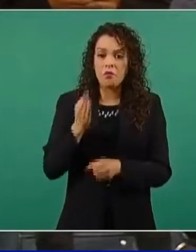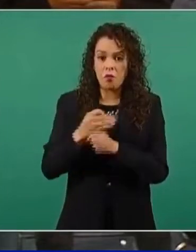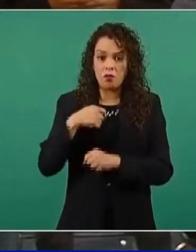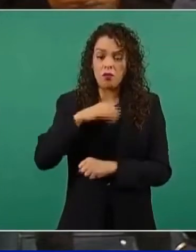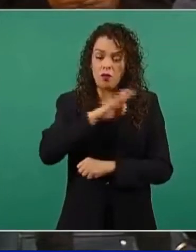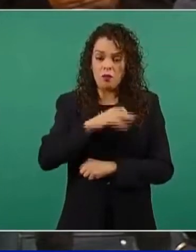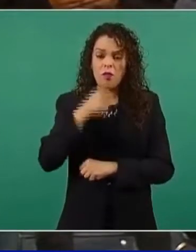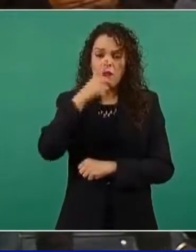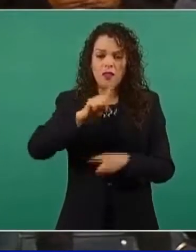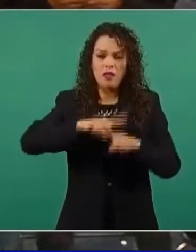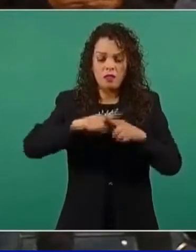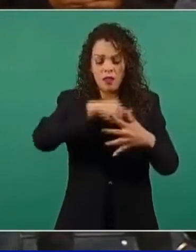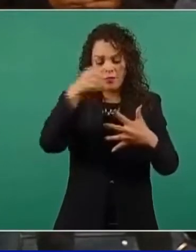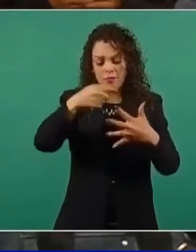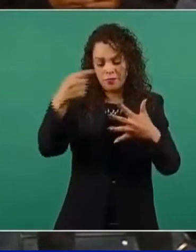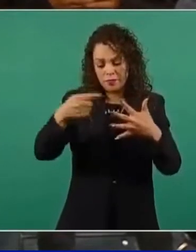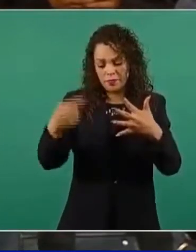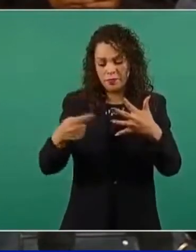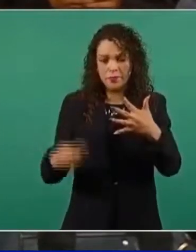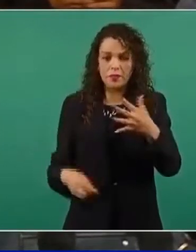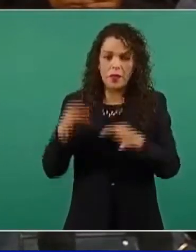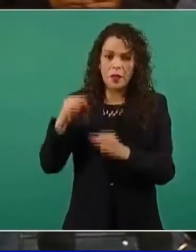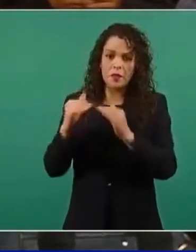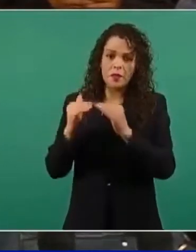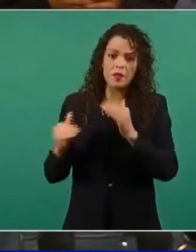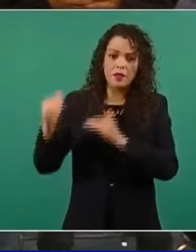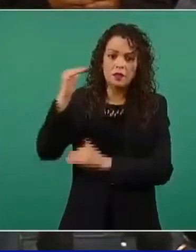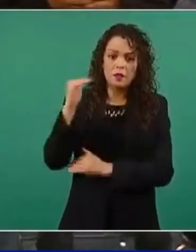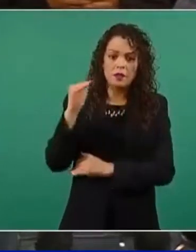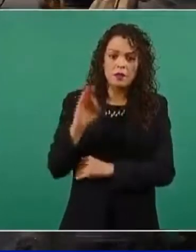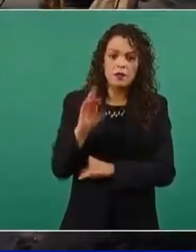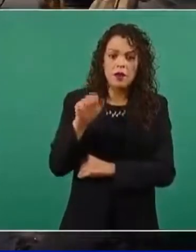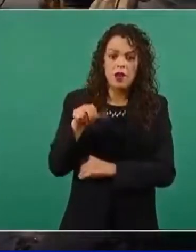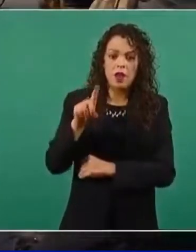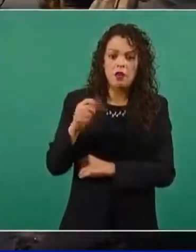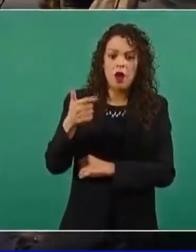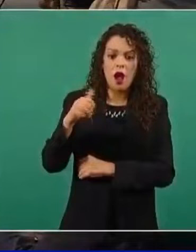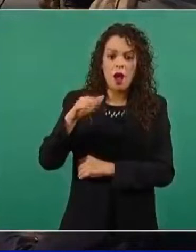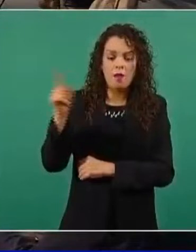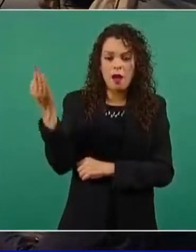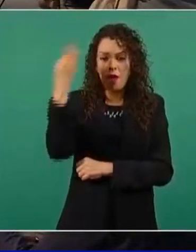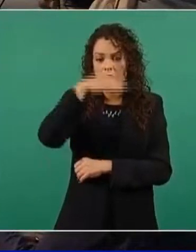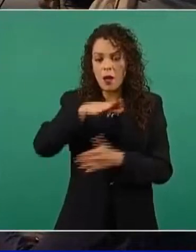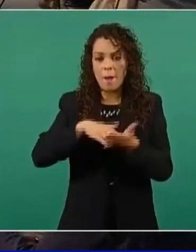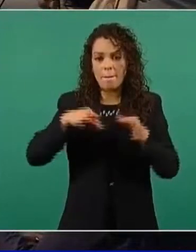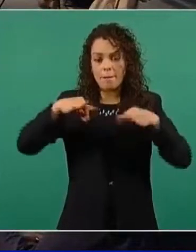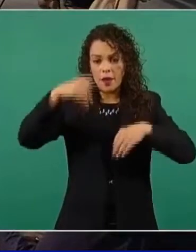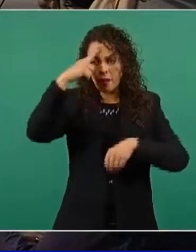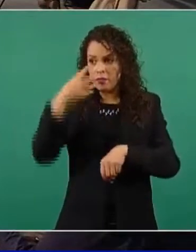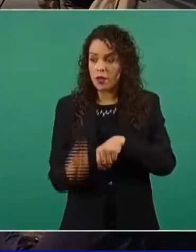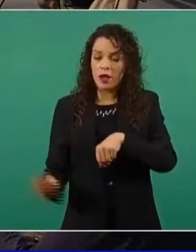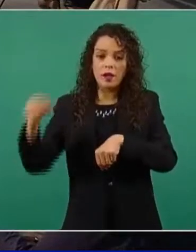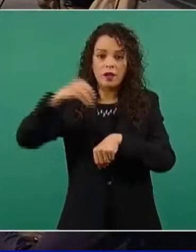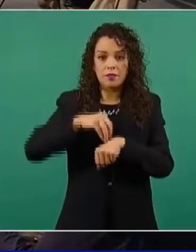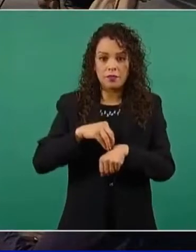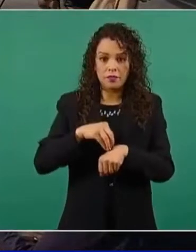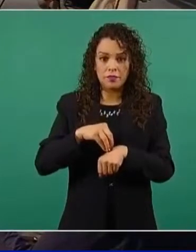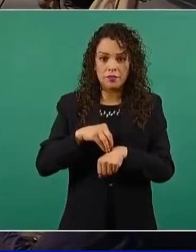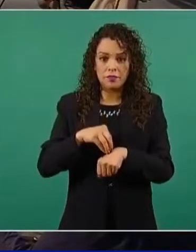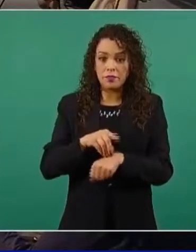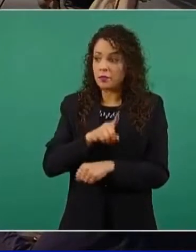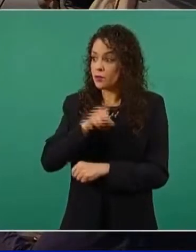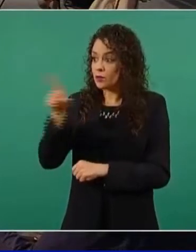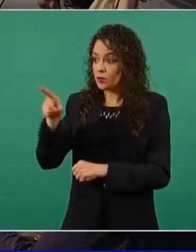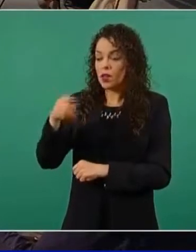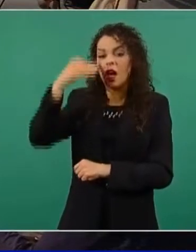momento. El de un magistrado, Fernando Gama Rodríguez, que falsificó sus documentos para obtener el cargo, que el Congreso lo sabía